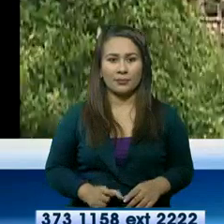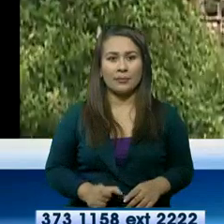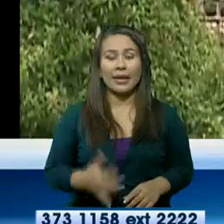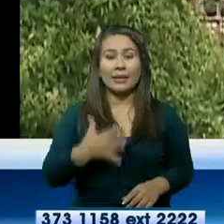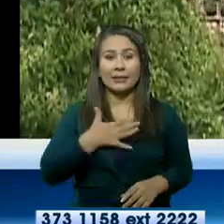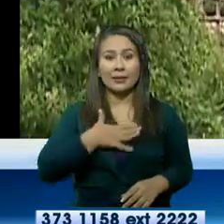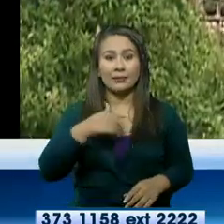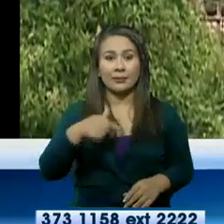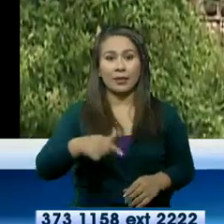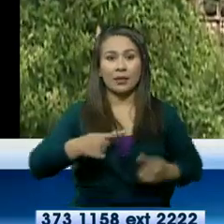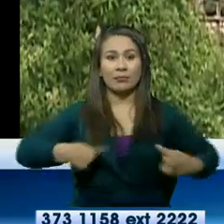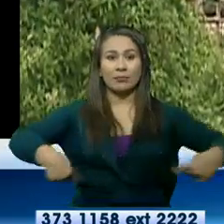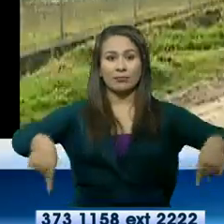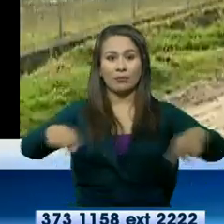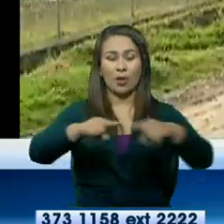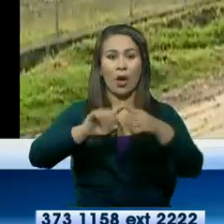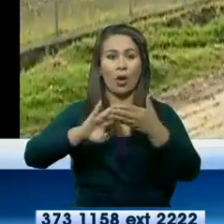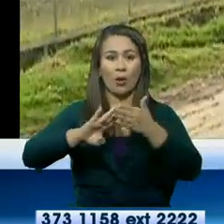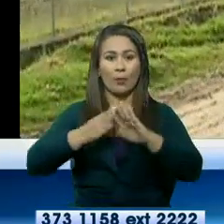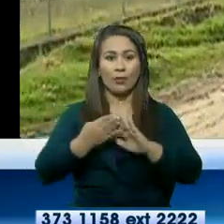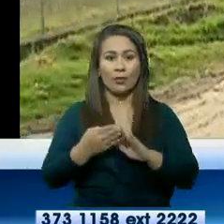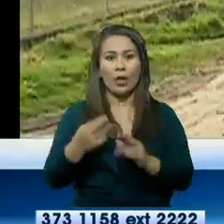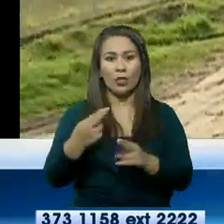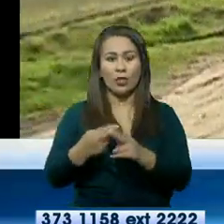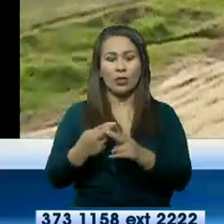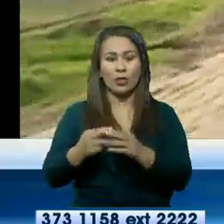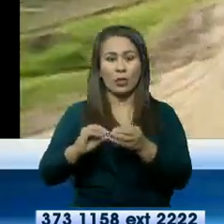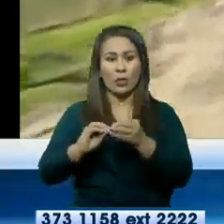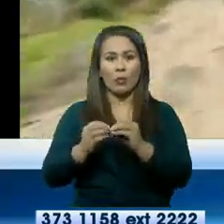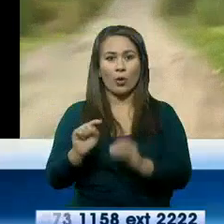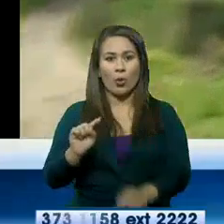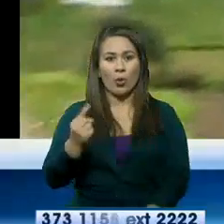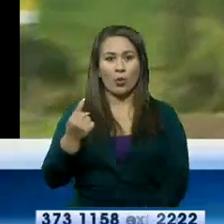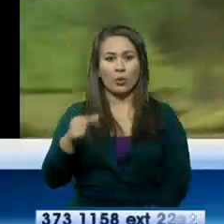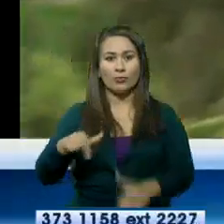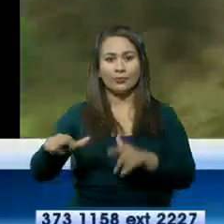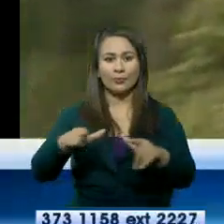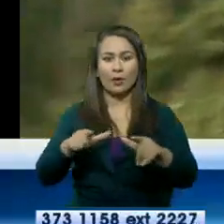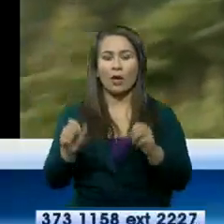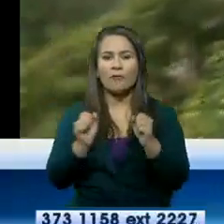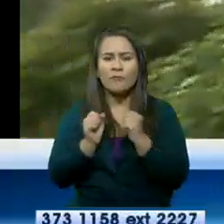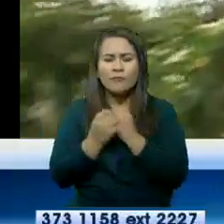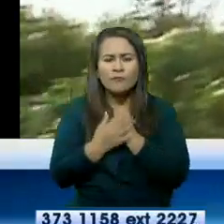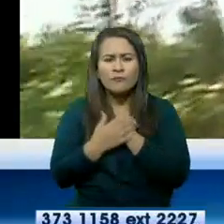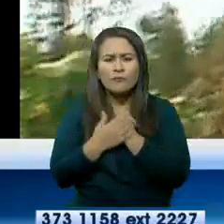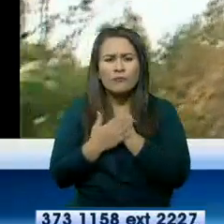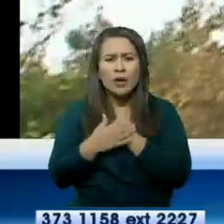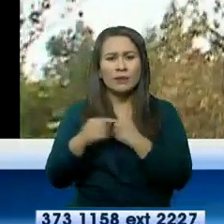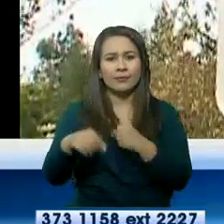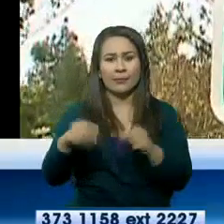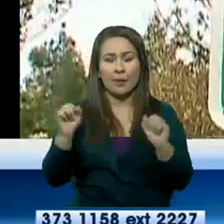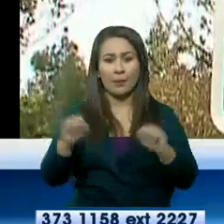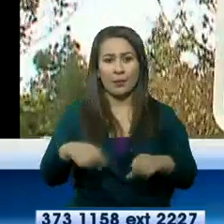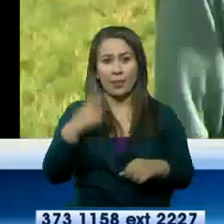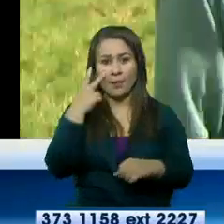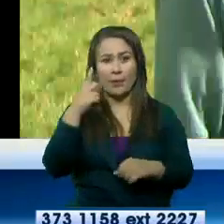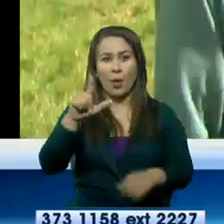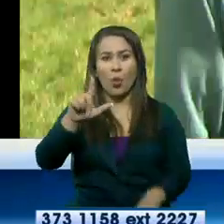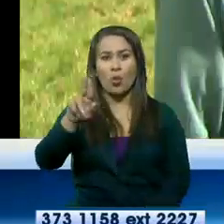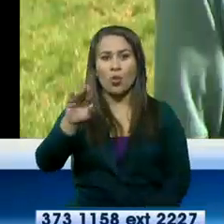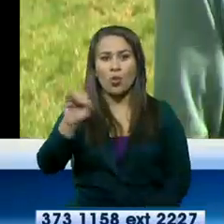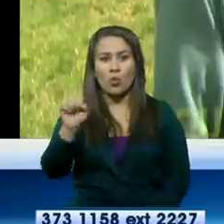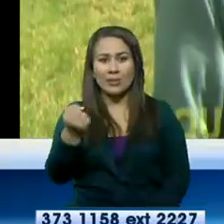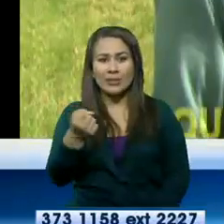Estamos en la comunidad Santo Domingo número 1, que pertenece al cantón Cayambe, una zona muy fría. Me acompaña don Luis Enrique Chancosí, que